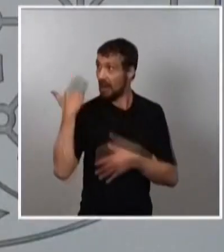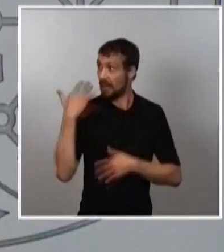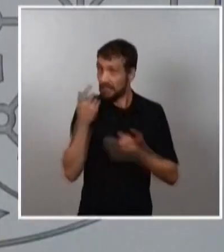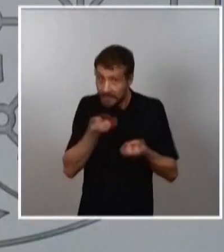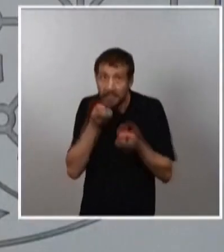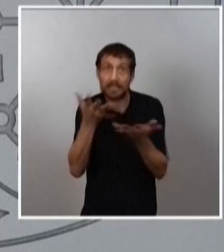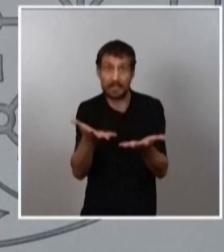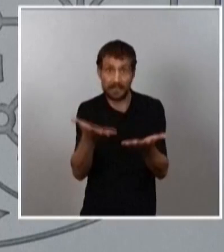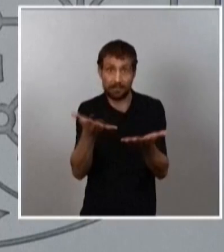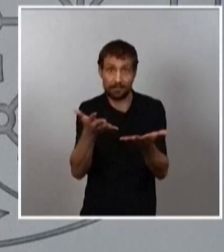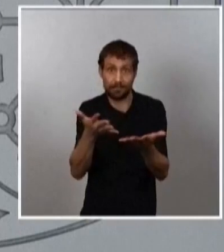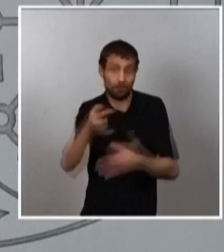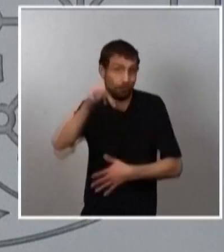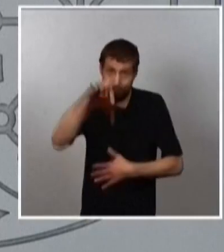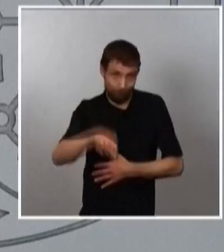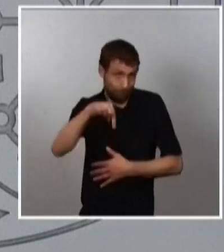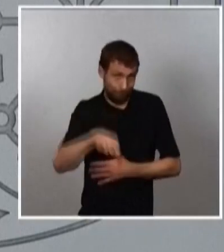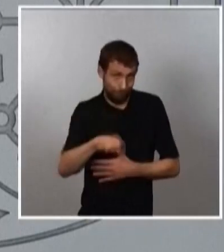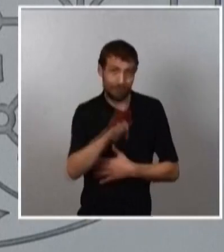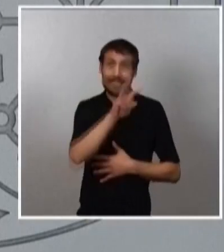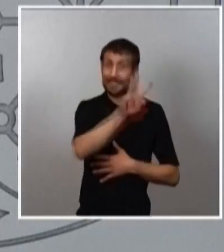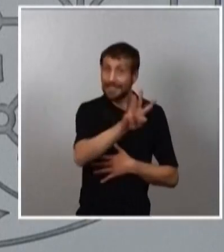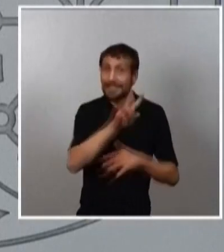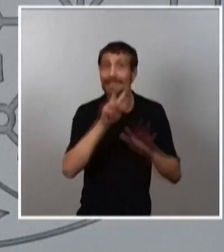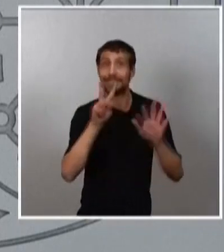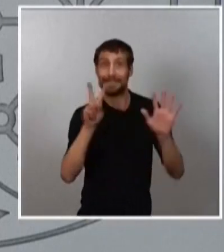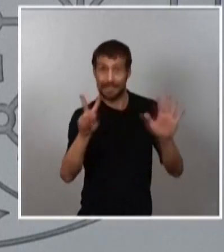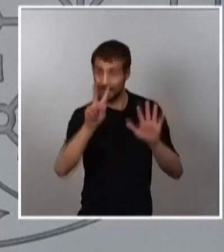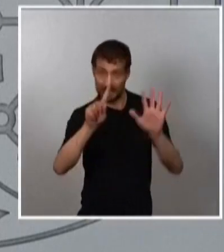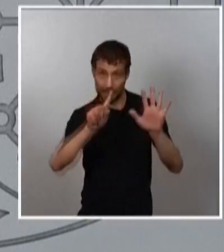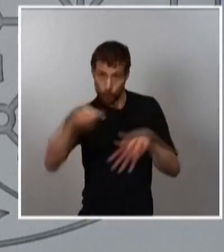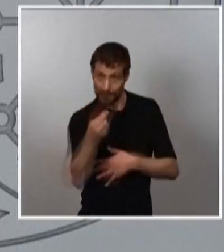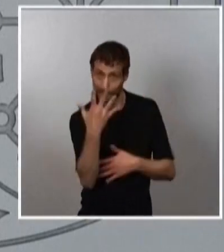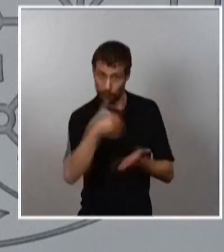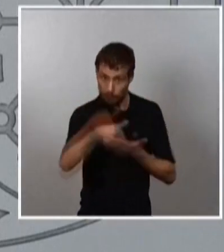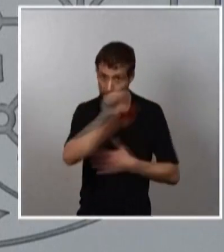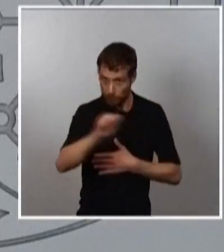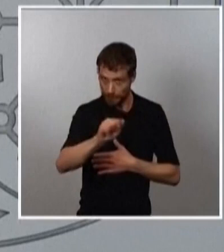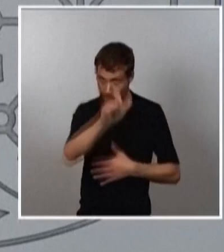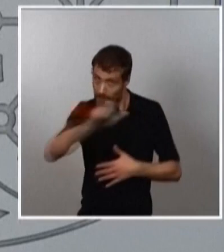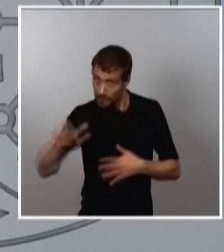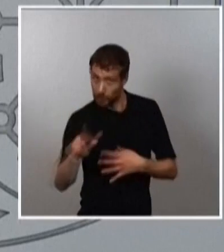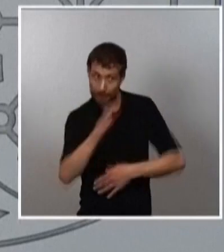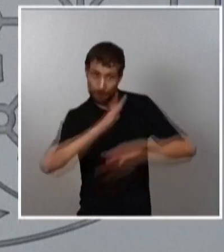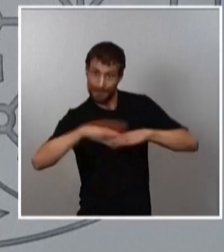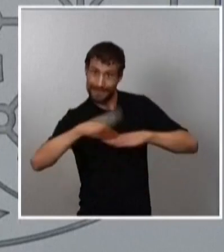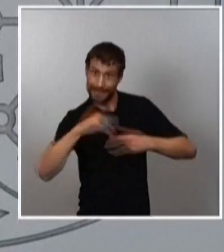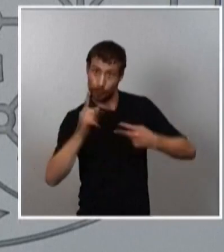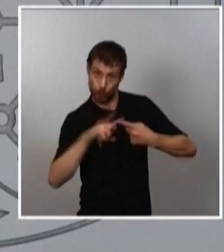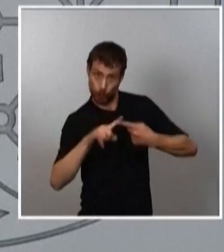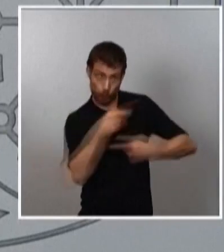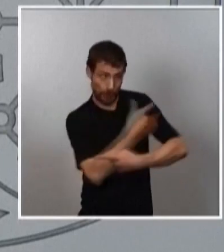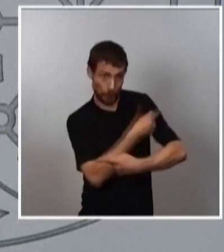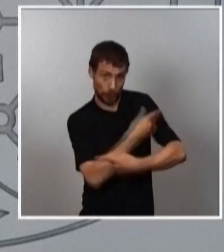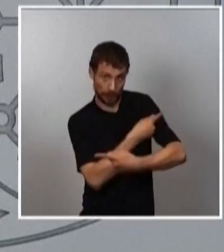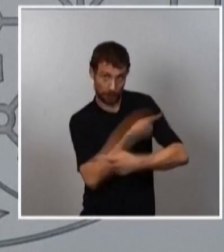pasamos de los 30 y 65 millones de personas con al menos una dosis y también tenemos más de 33